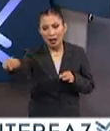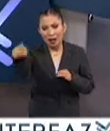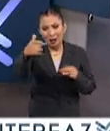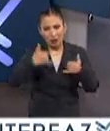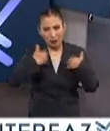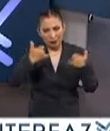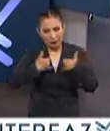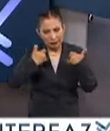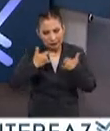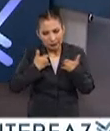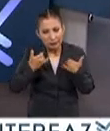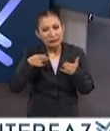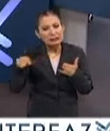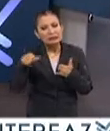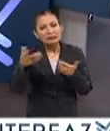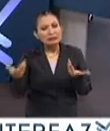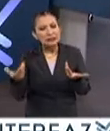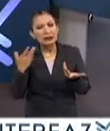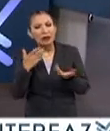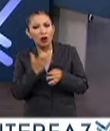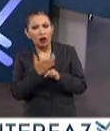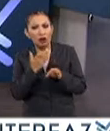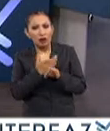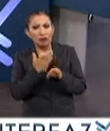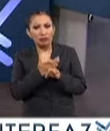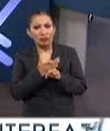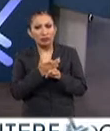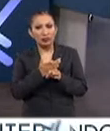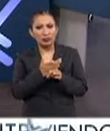nuevas generaciones, los jóvenes que están